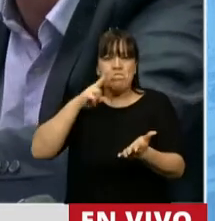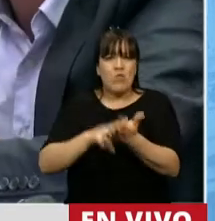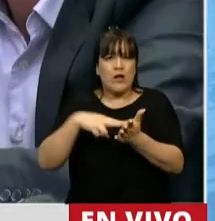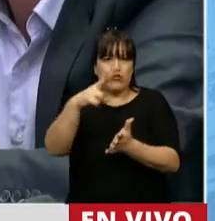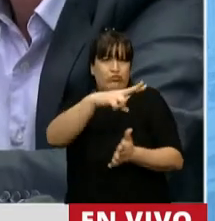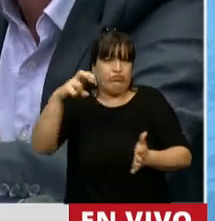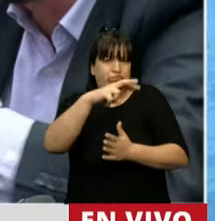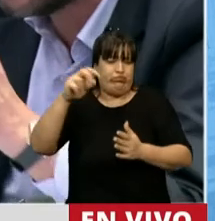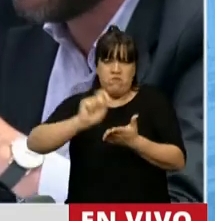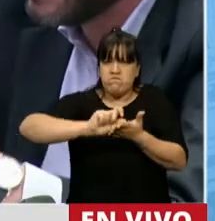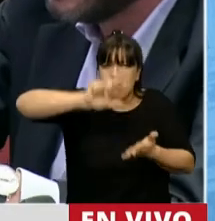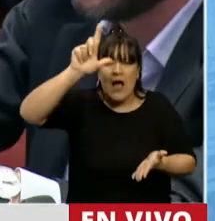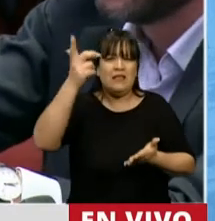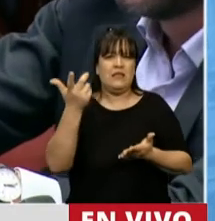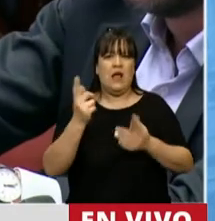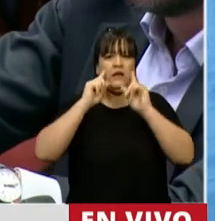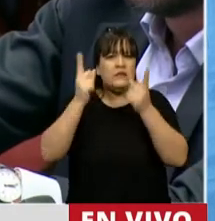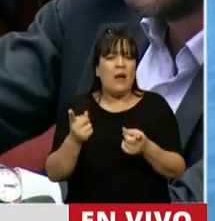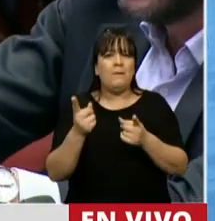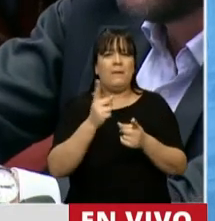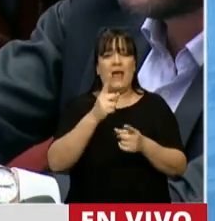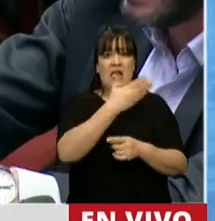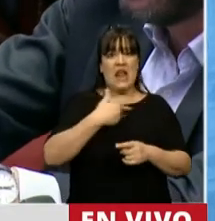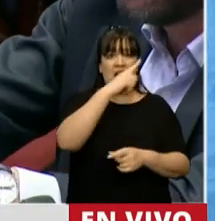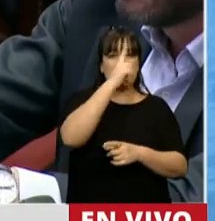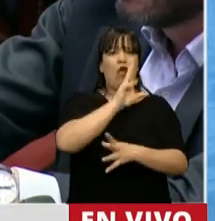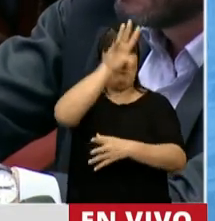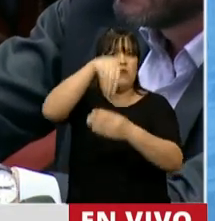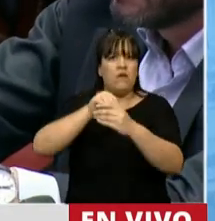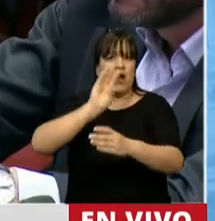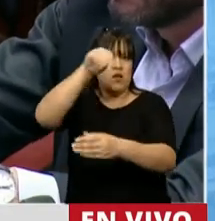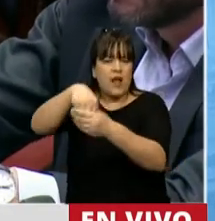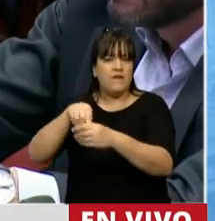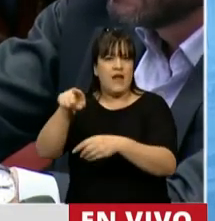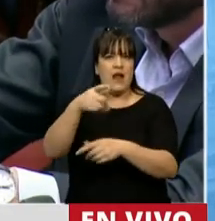se hace, intervienen en el mercado